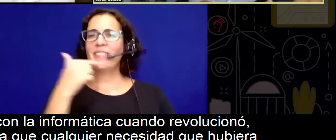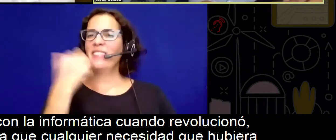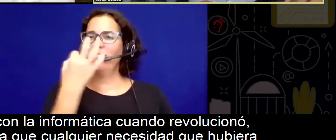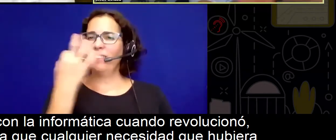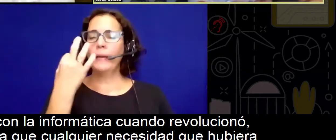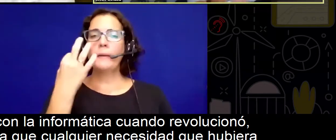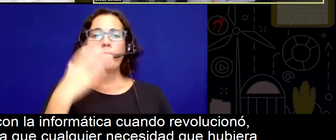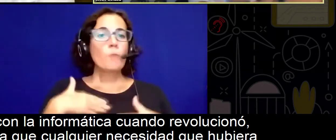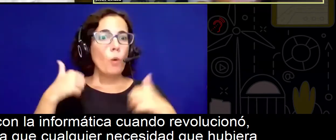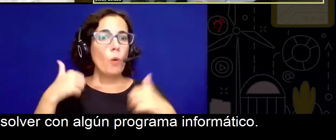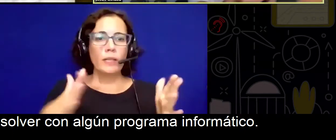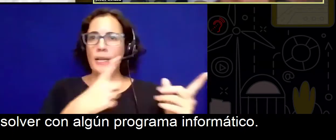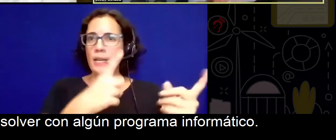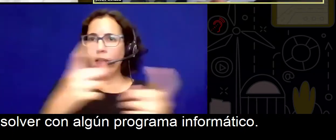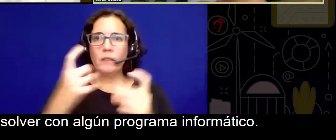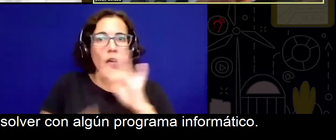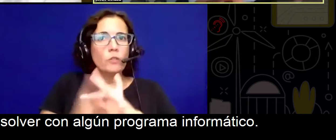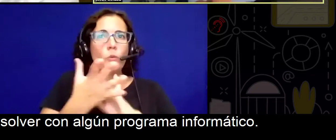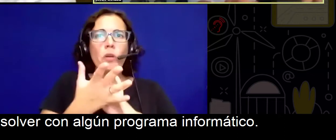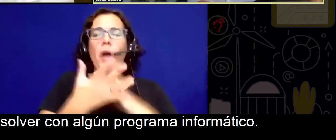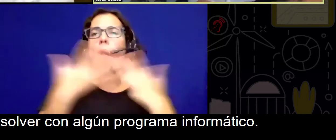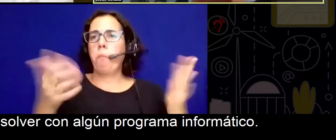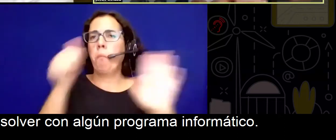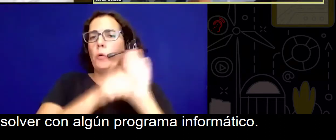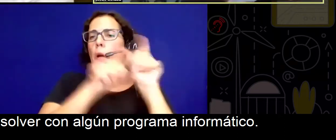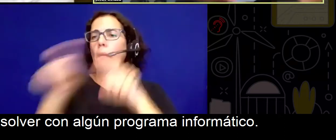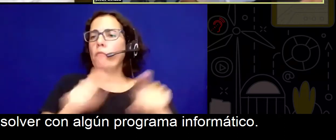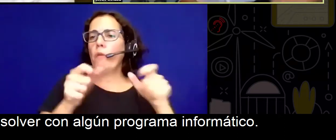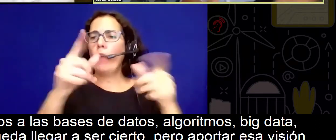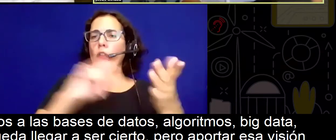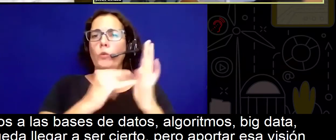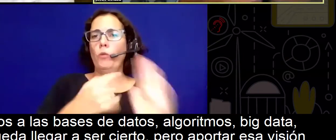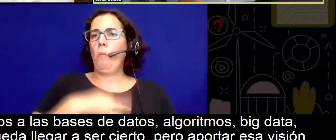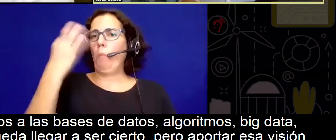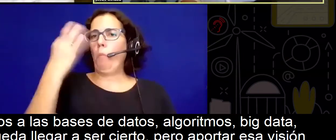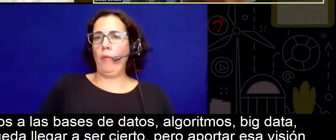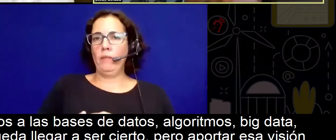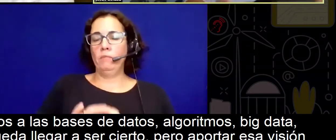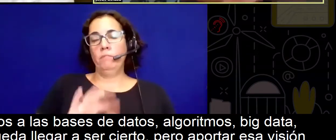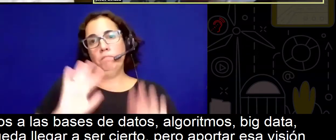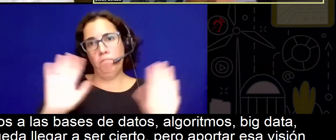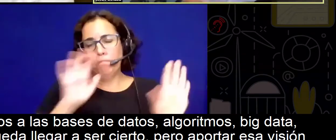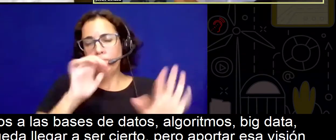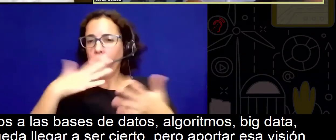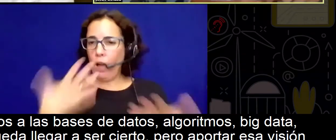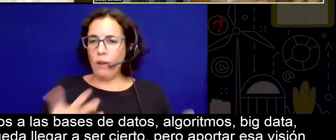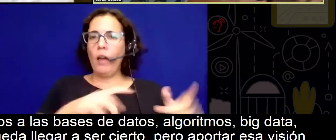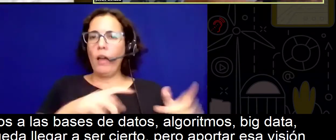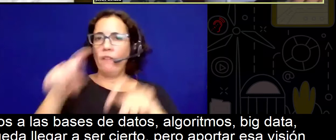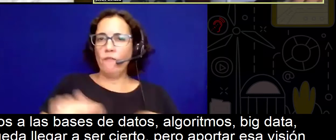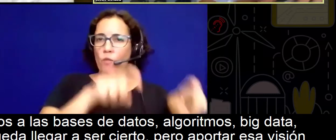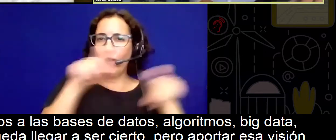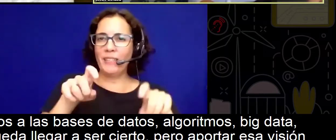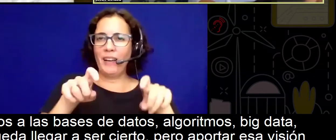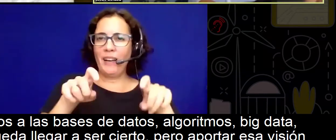cualquier necesidad que hubiera se podía resolver con algún programa informático. Y es verdad que, bueno, estamos hoy en día sometidos a la informática y a los algoritmos, a